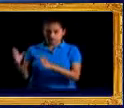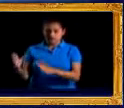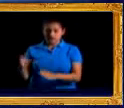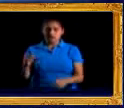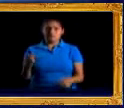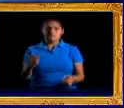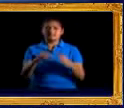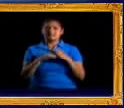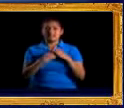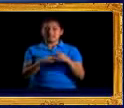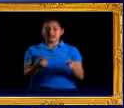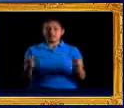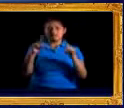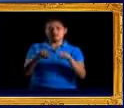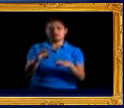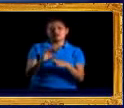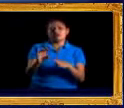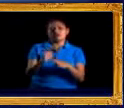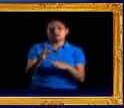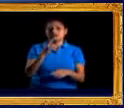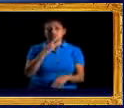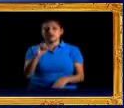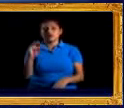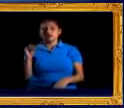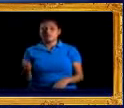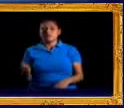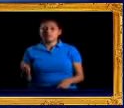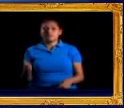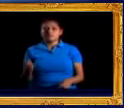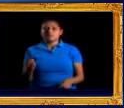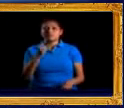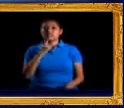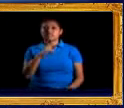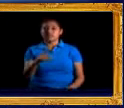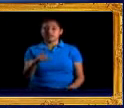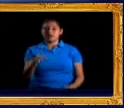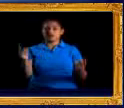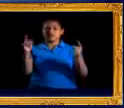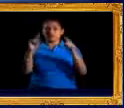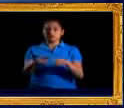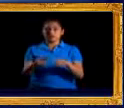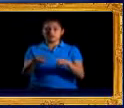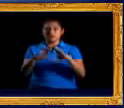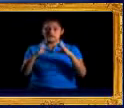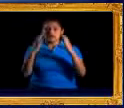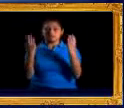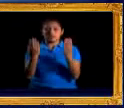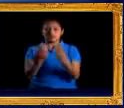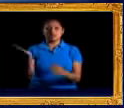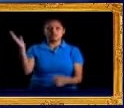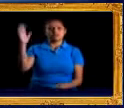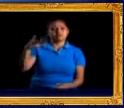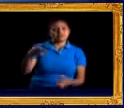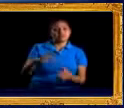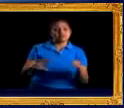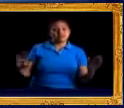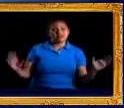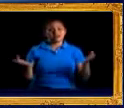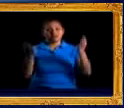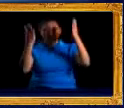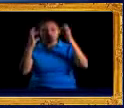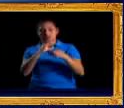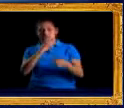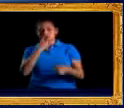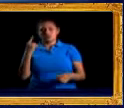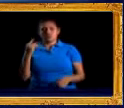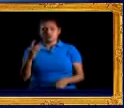suceder acontecimientos, hermano, que narrarían lo sucedido en la tierra después del arrebatamiento de la iglesia.